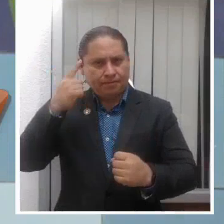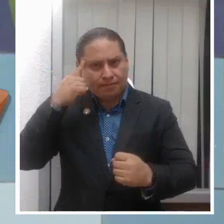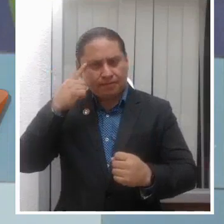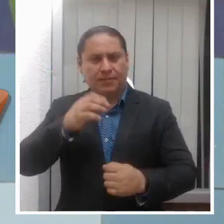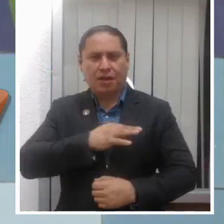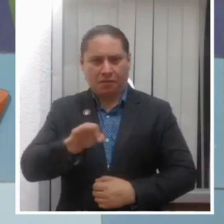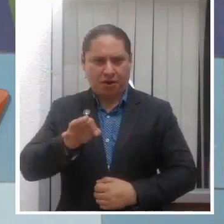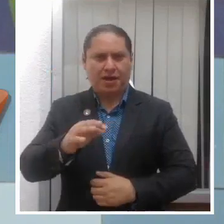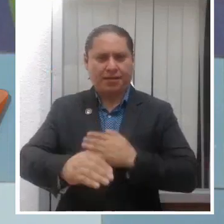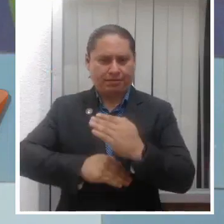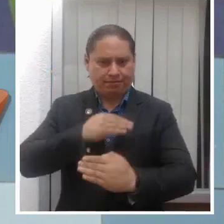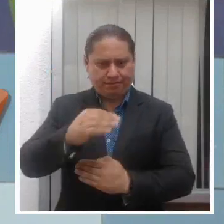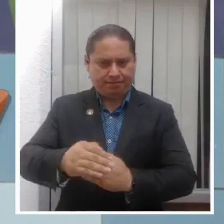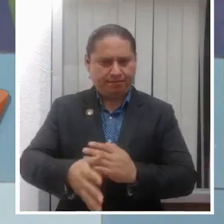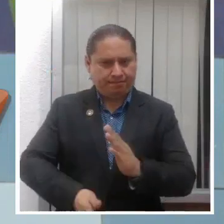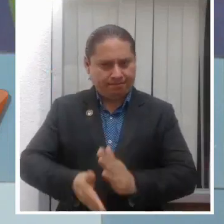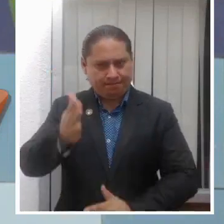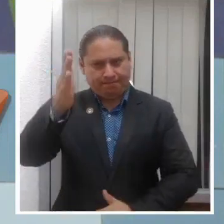se puede salir adelante.